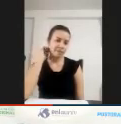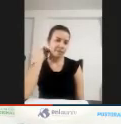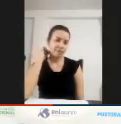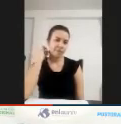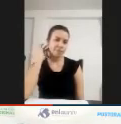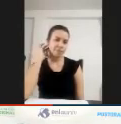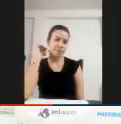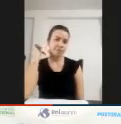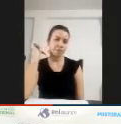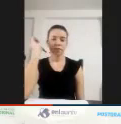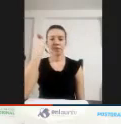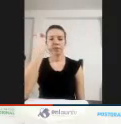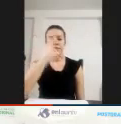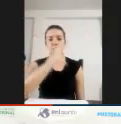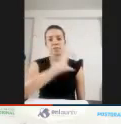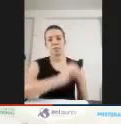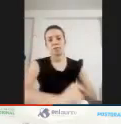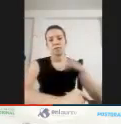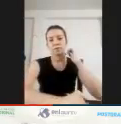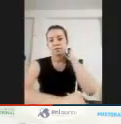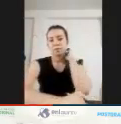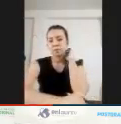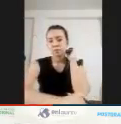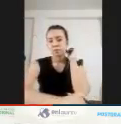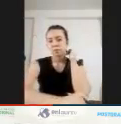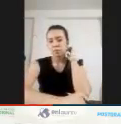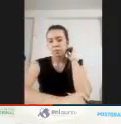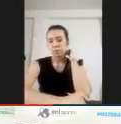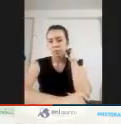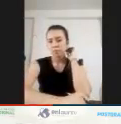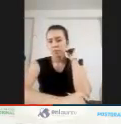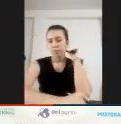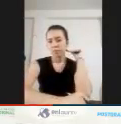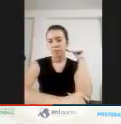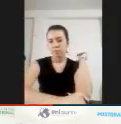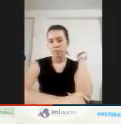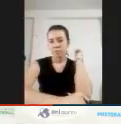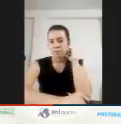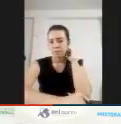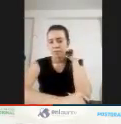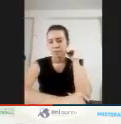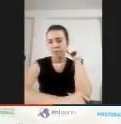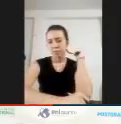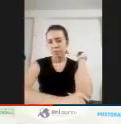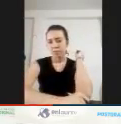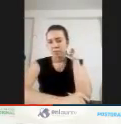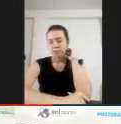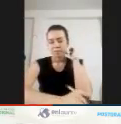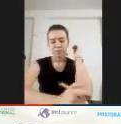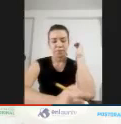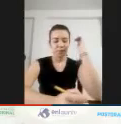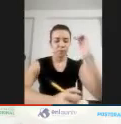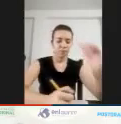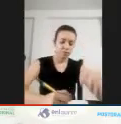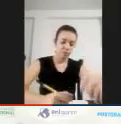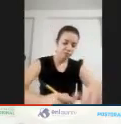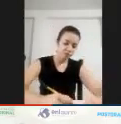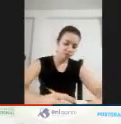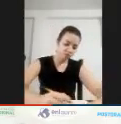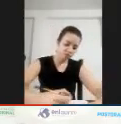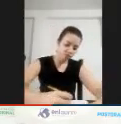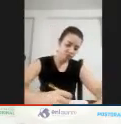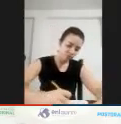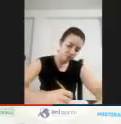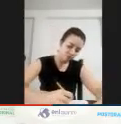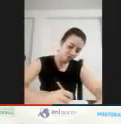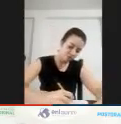años de servicio, viéndolo de esta manera, es muy puntual por cuanto a las posiciones doctrinales en que aquí se explica. Uh-huh.